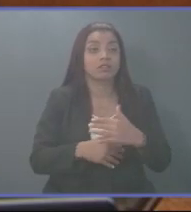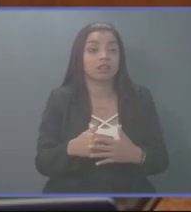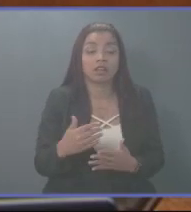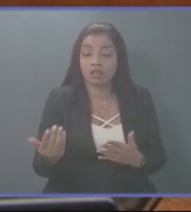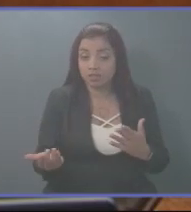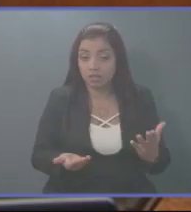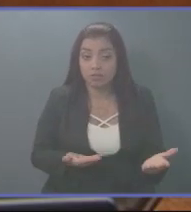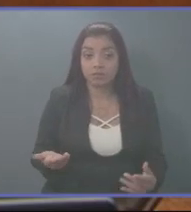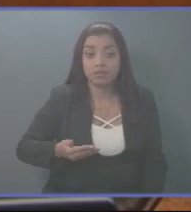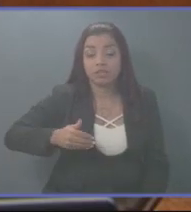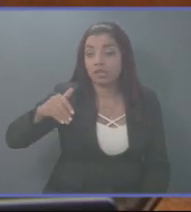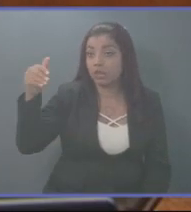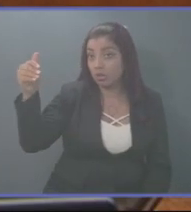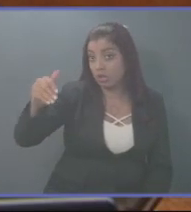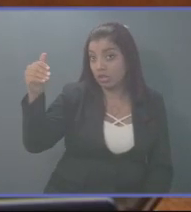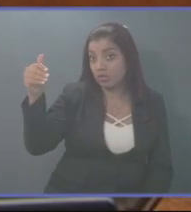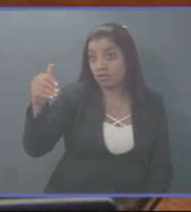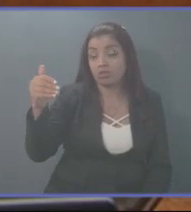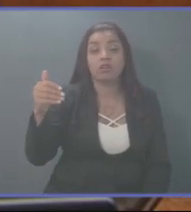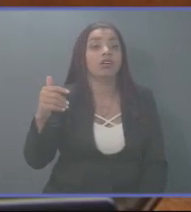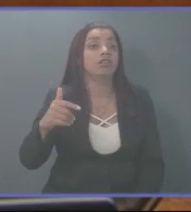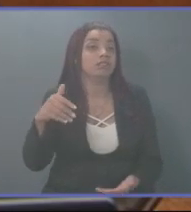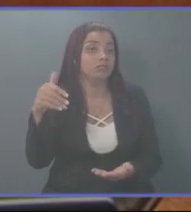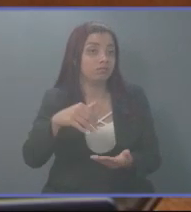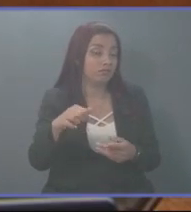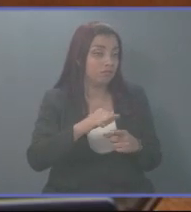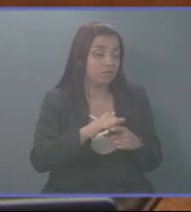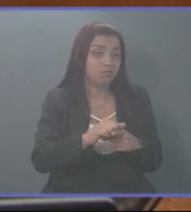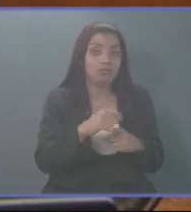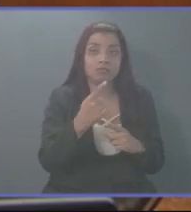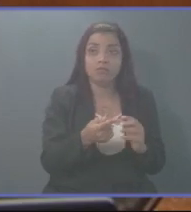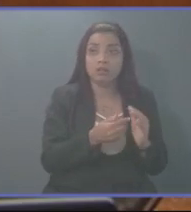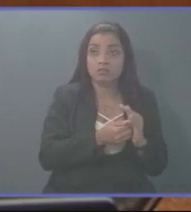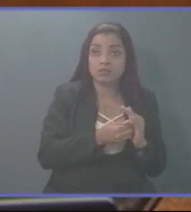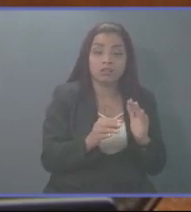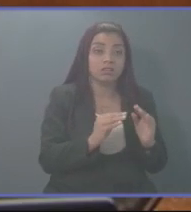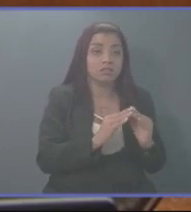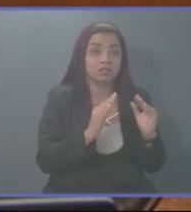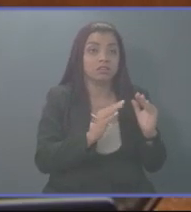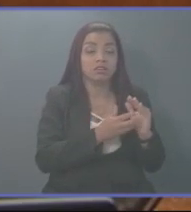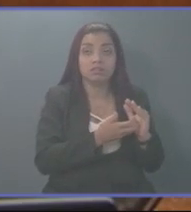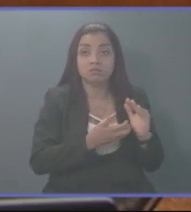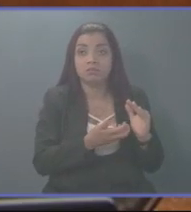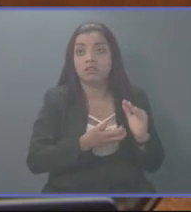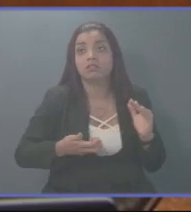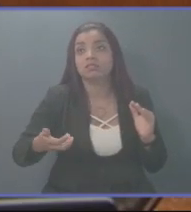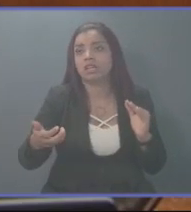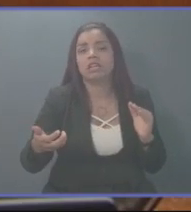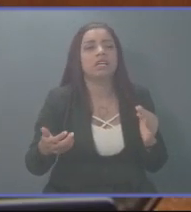de educación y formación a las personas desplazadas internamente, en